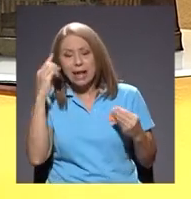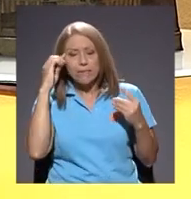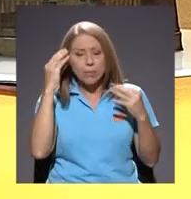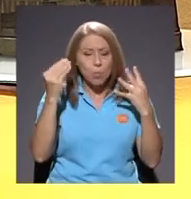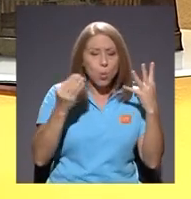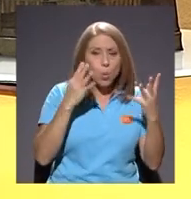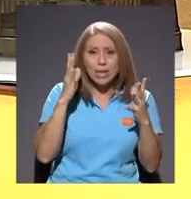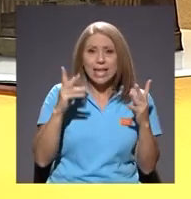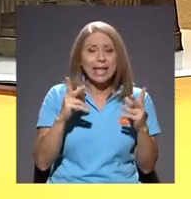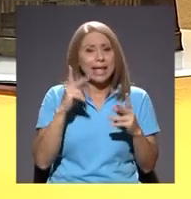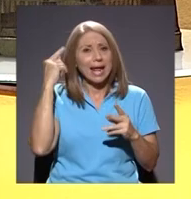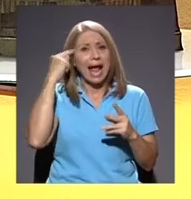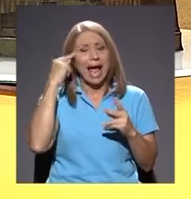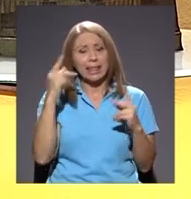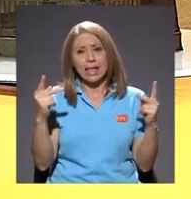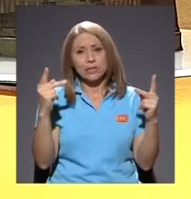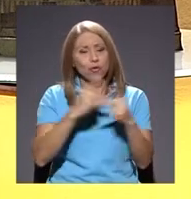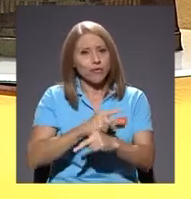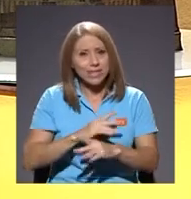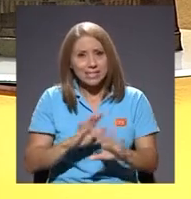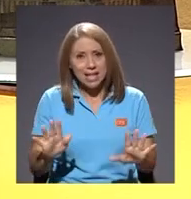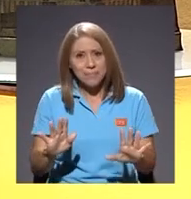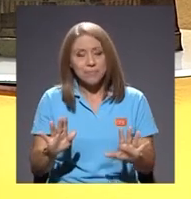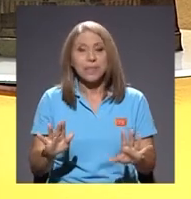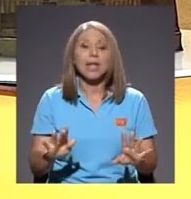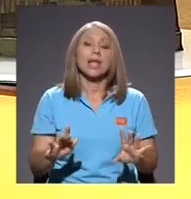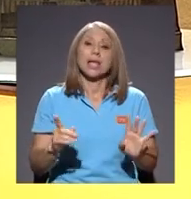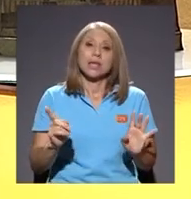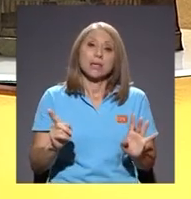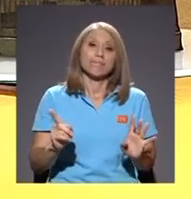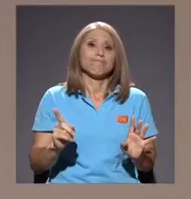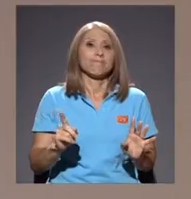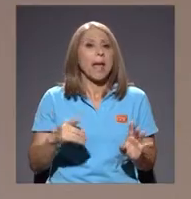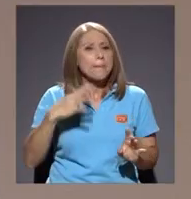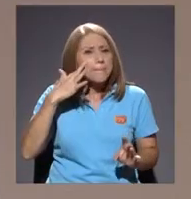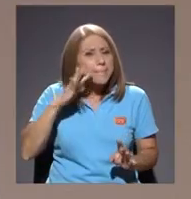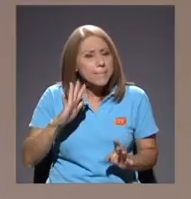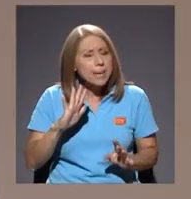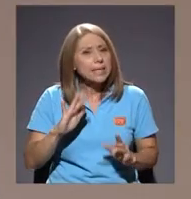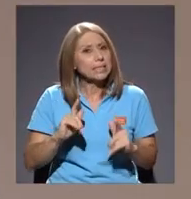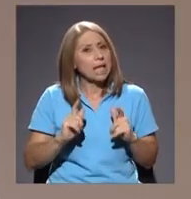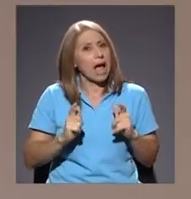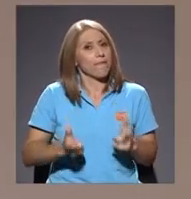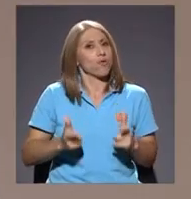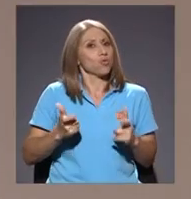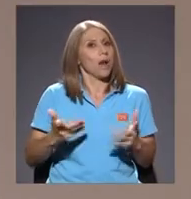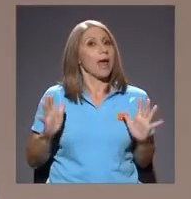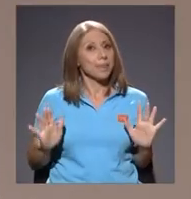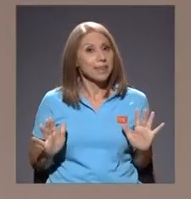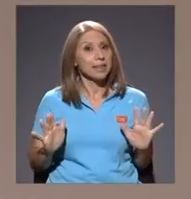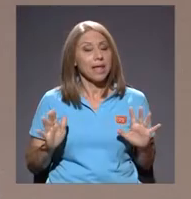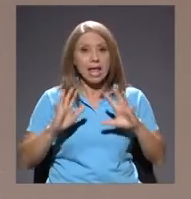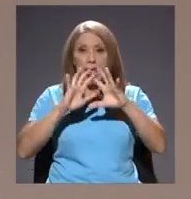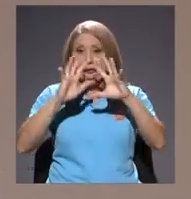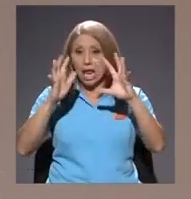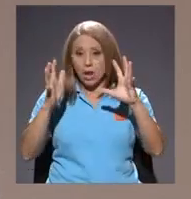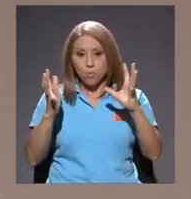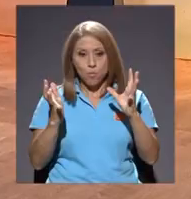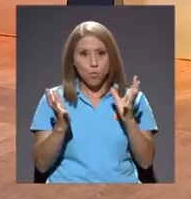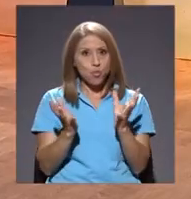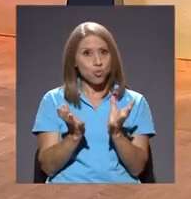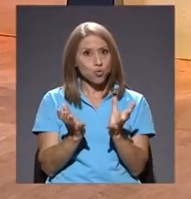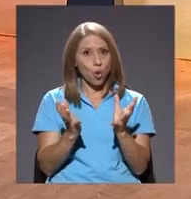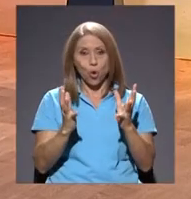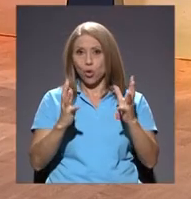y tengo la impresión de que afortunadamente el mundo no se cayó tampoco